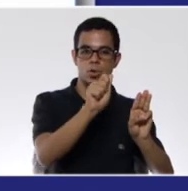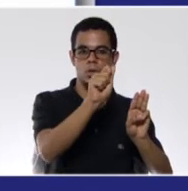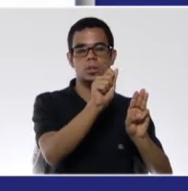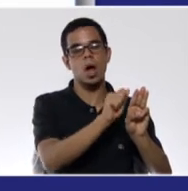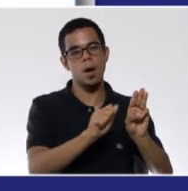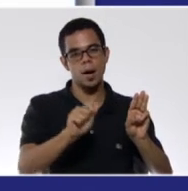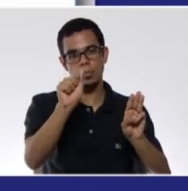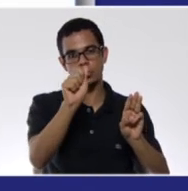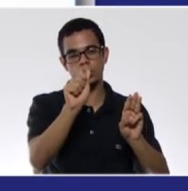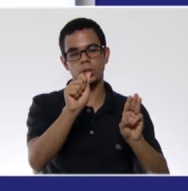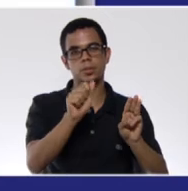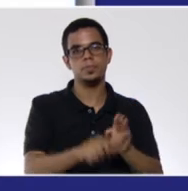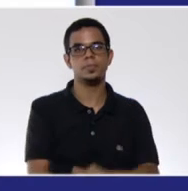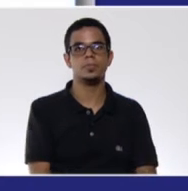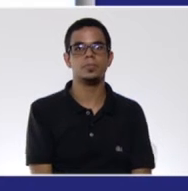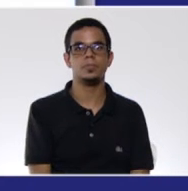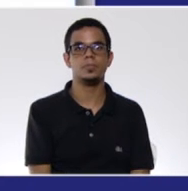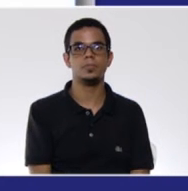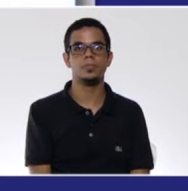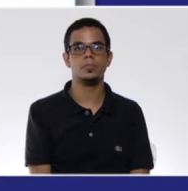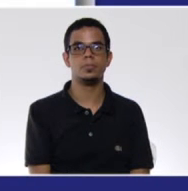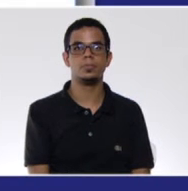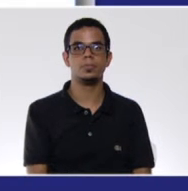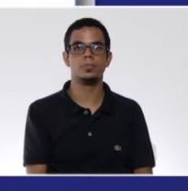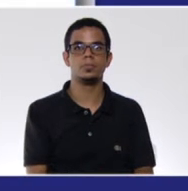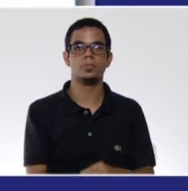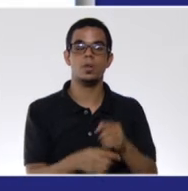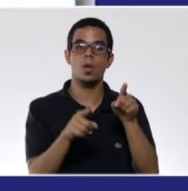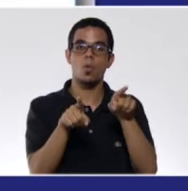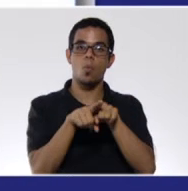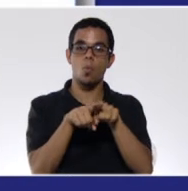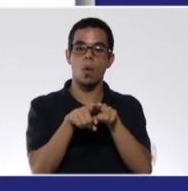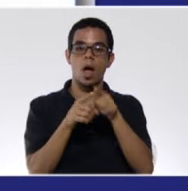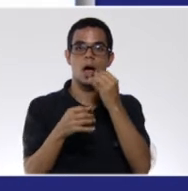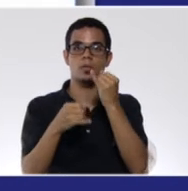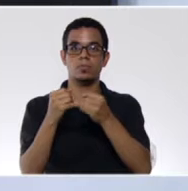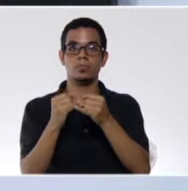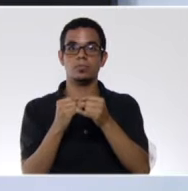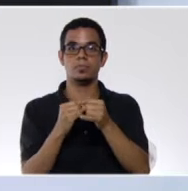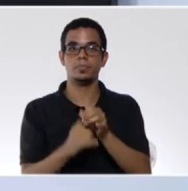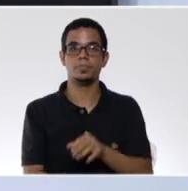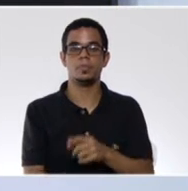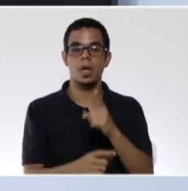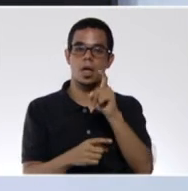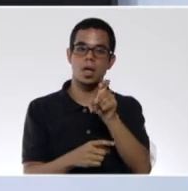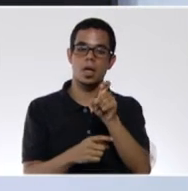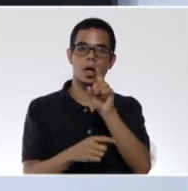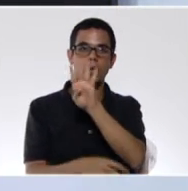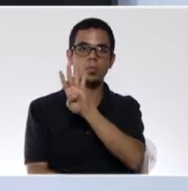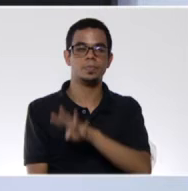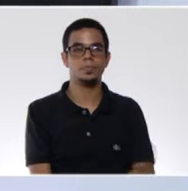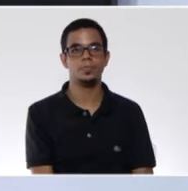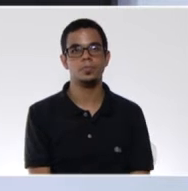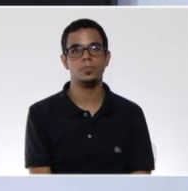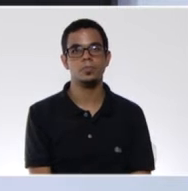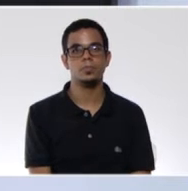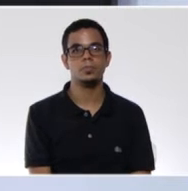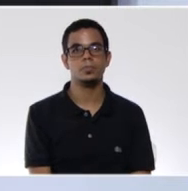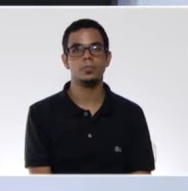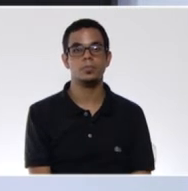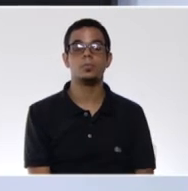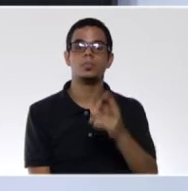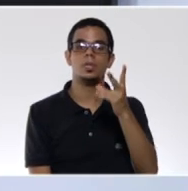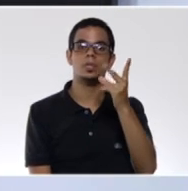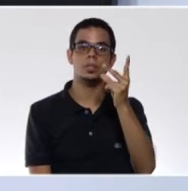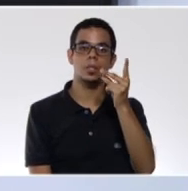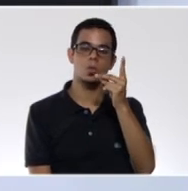10 a su vez elevada a la 4. Continuemos con la matemática para segundo